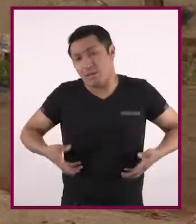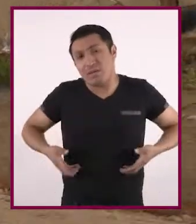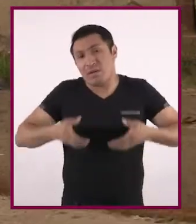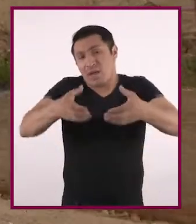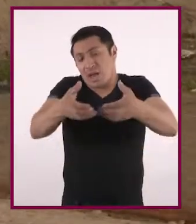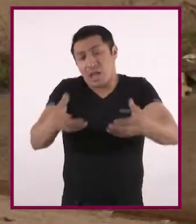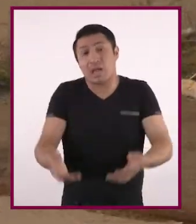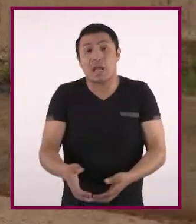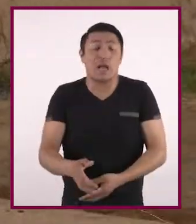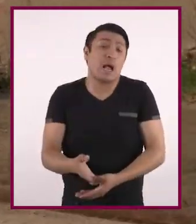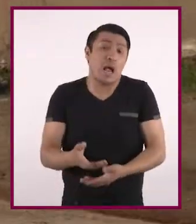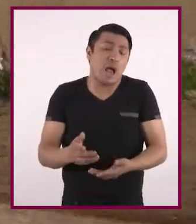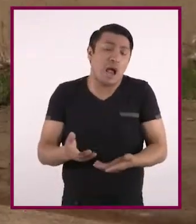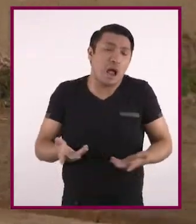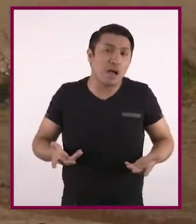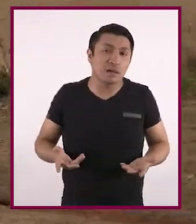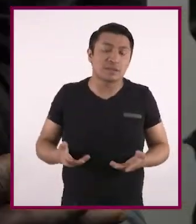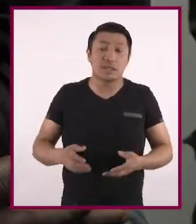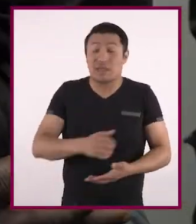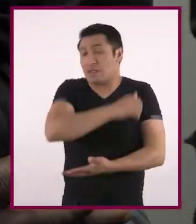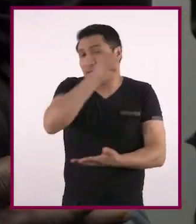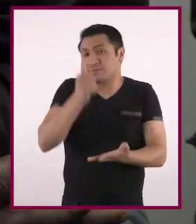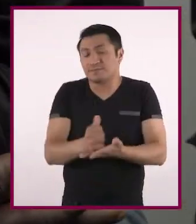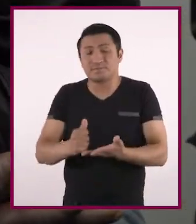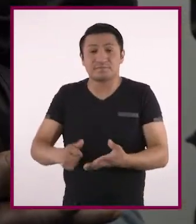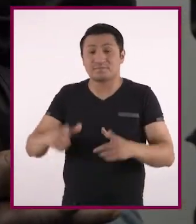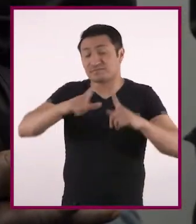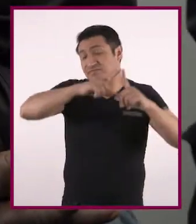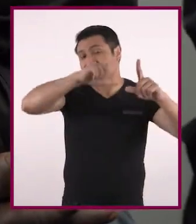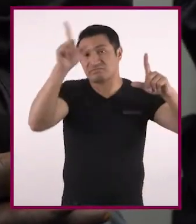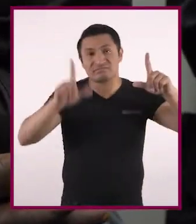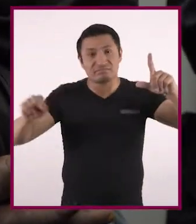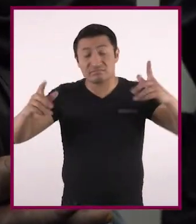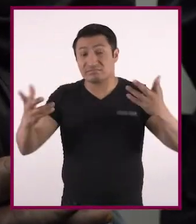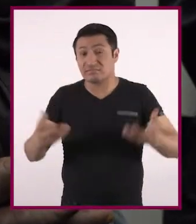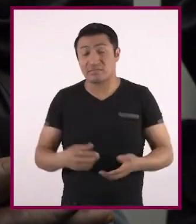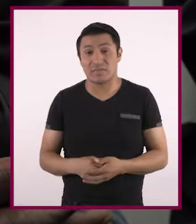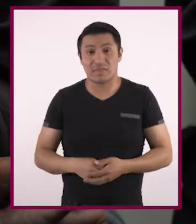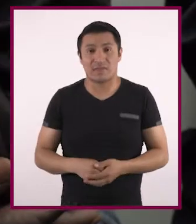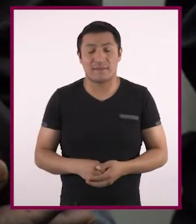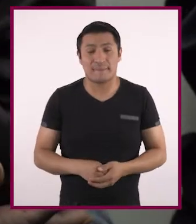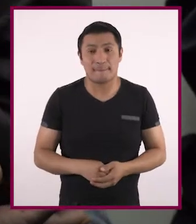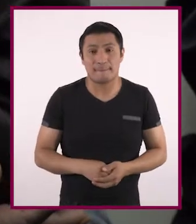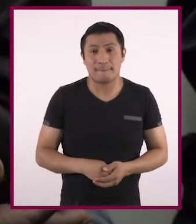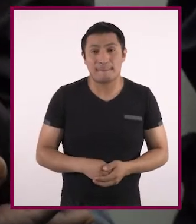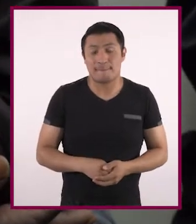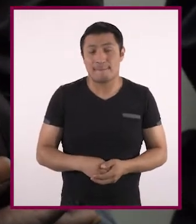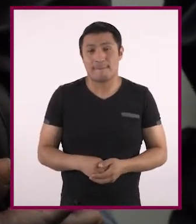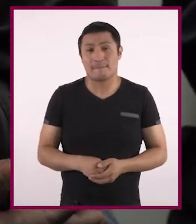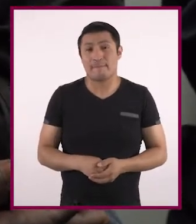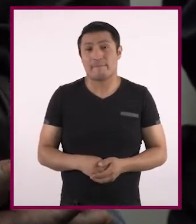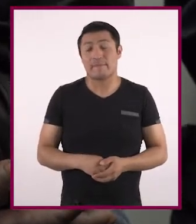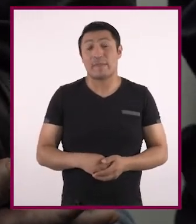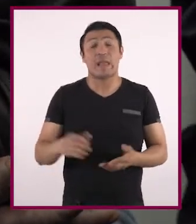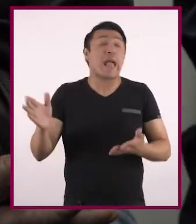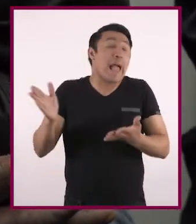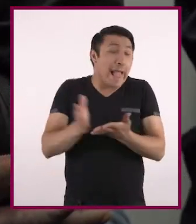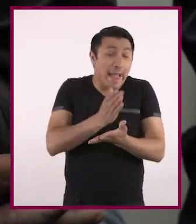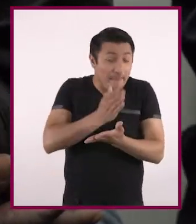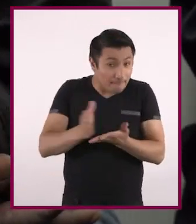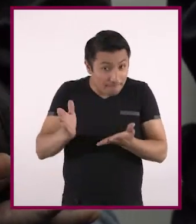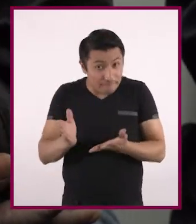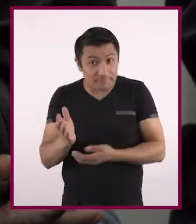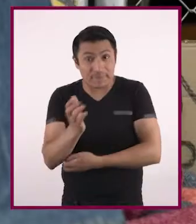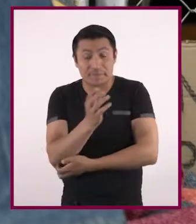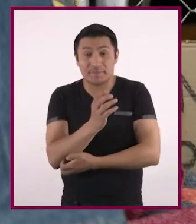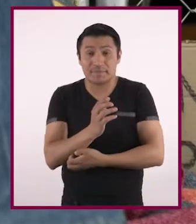calles y espacios públicos de las grandes ciudades de la República Mexicana. Además de la condición de marginación y